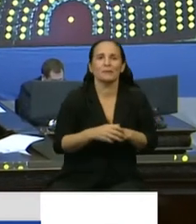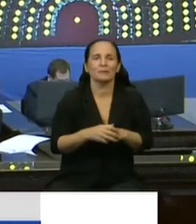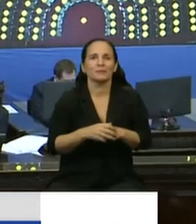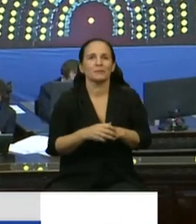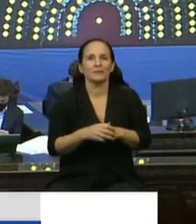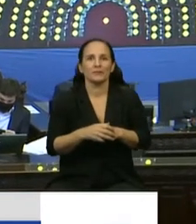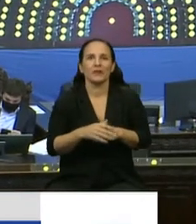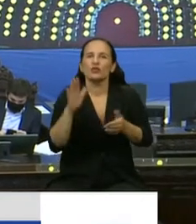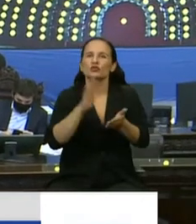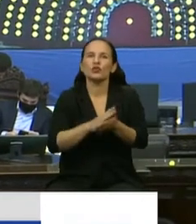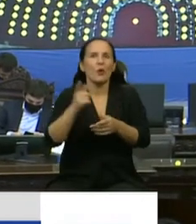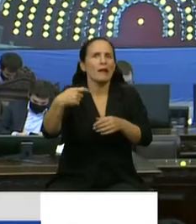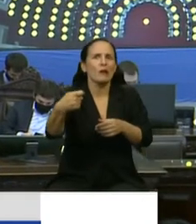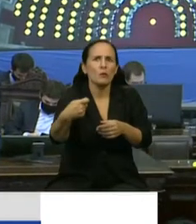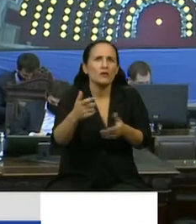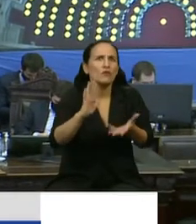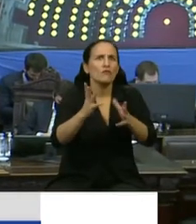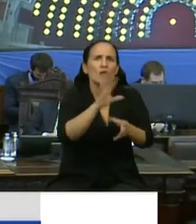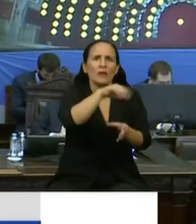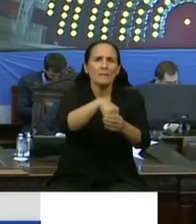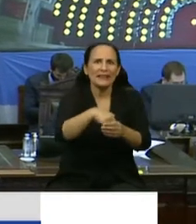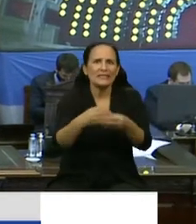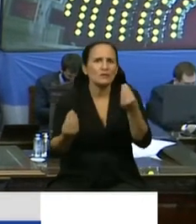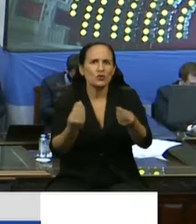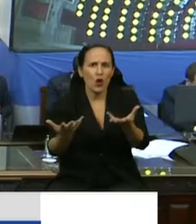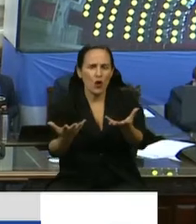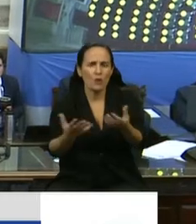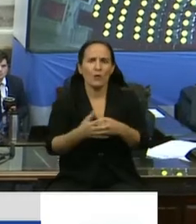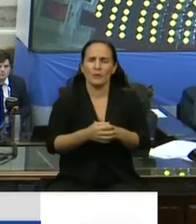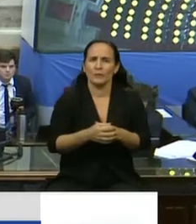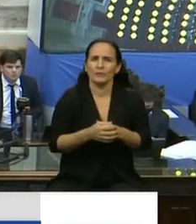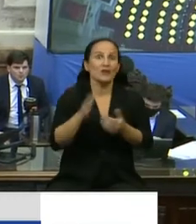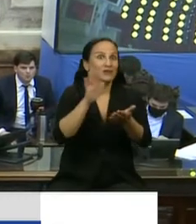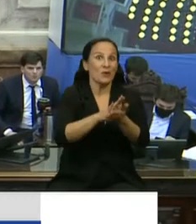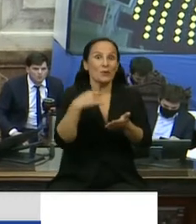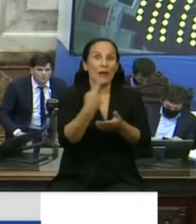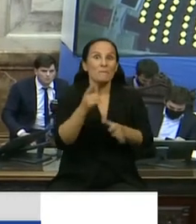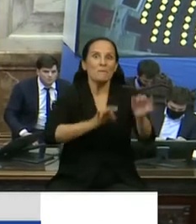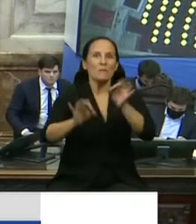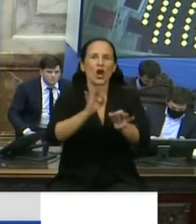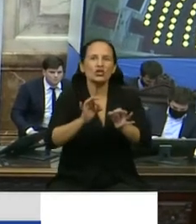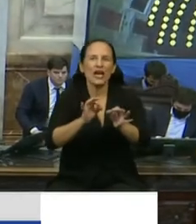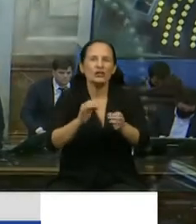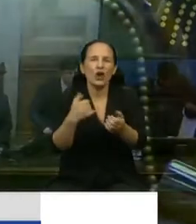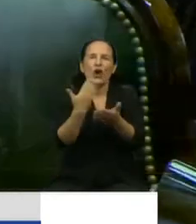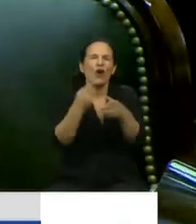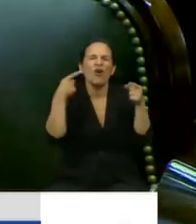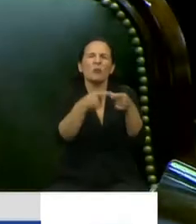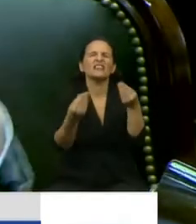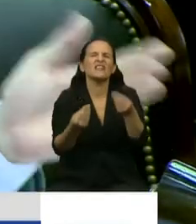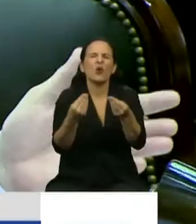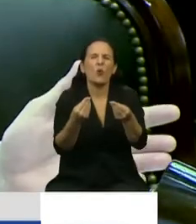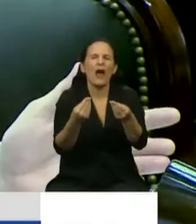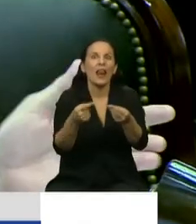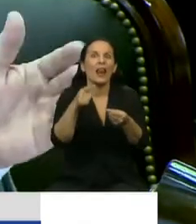fórmula previsional, el planteamiento de proyectos que tienden a la protección del interés económico